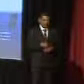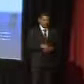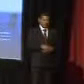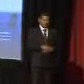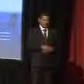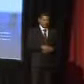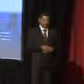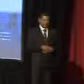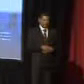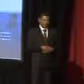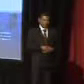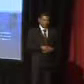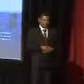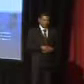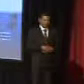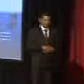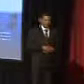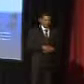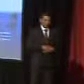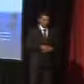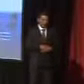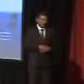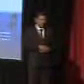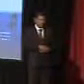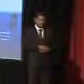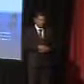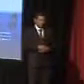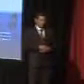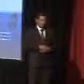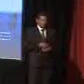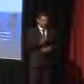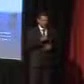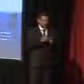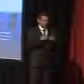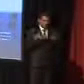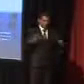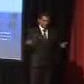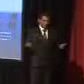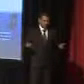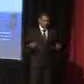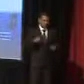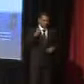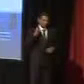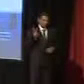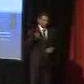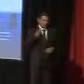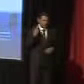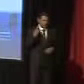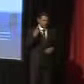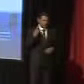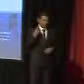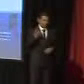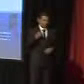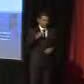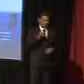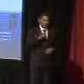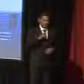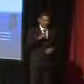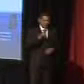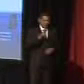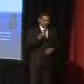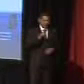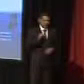también estuvo dos años en el centro para el desarrollo internacional de la universidad de harvard como directora del programa